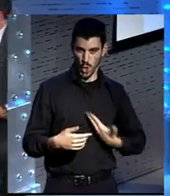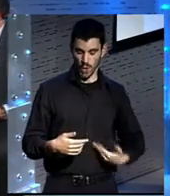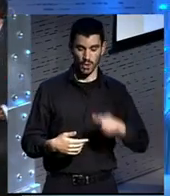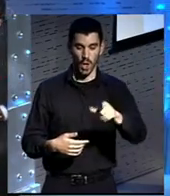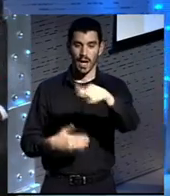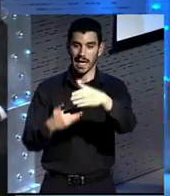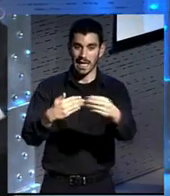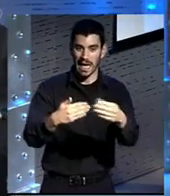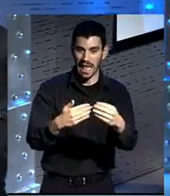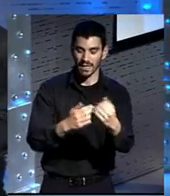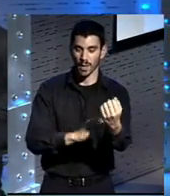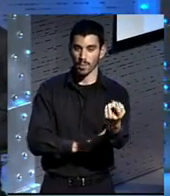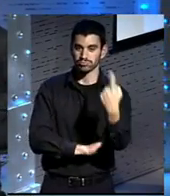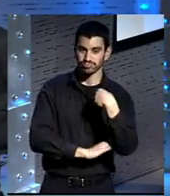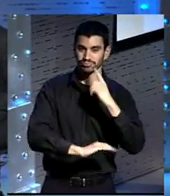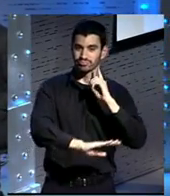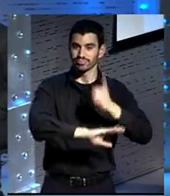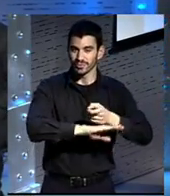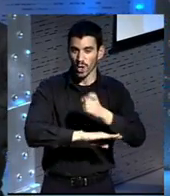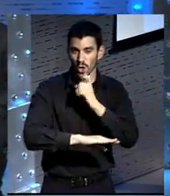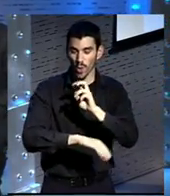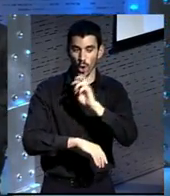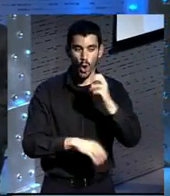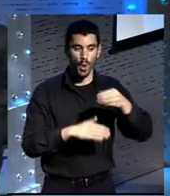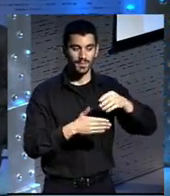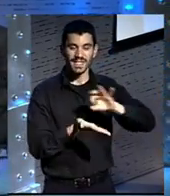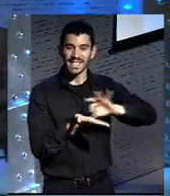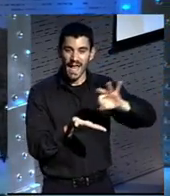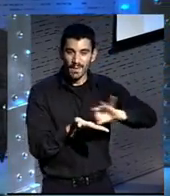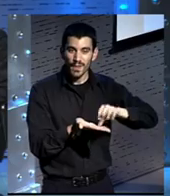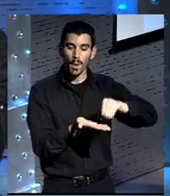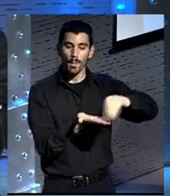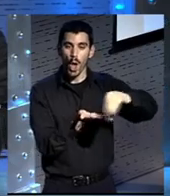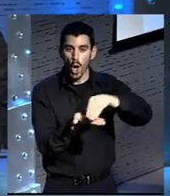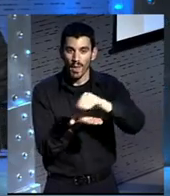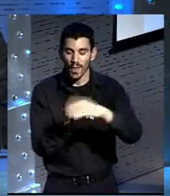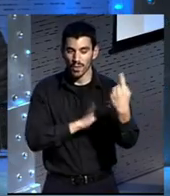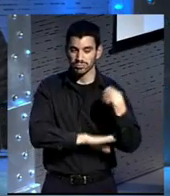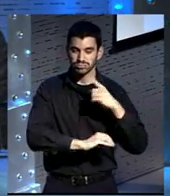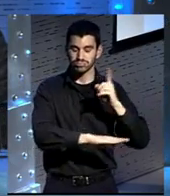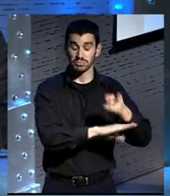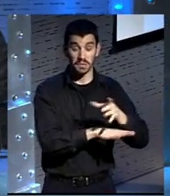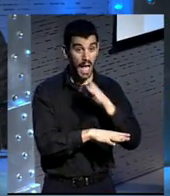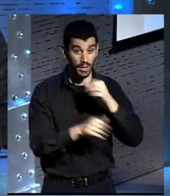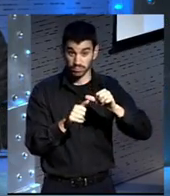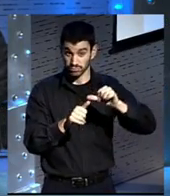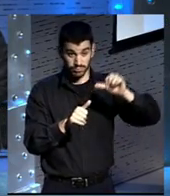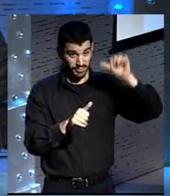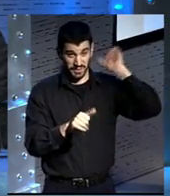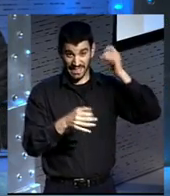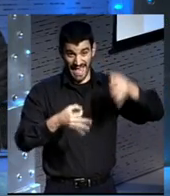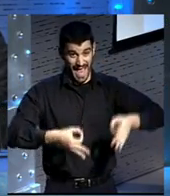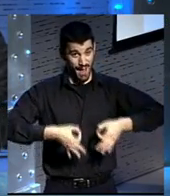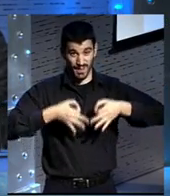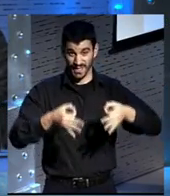las entidades financieras o sus proveedores de cualquier otro tipo de servicio se han dado tradicionalmente. Lo que ha